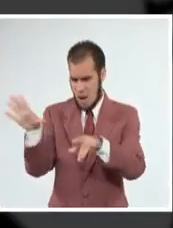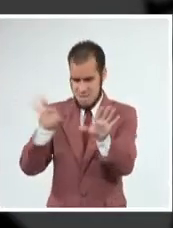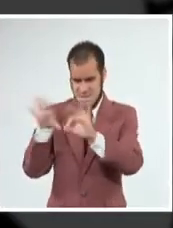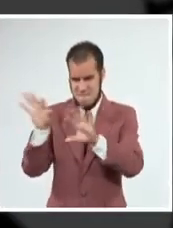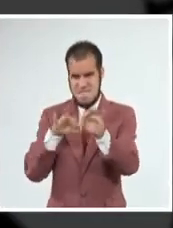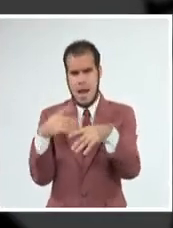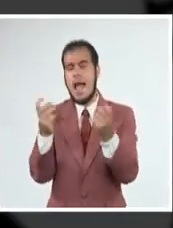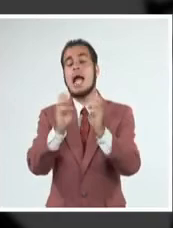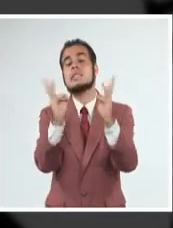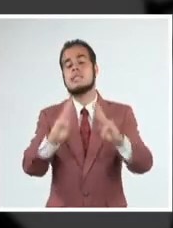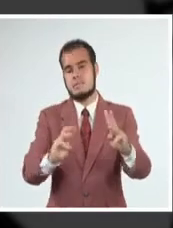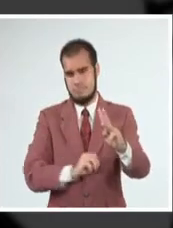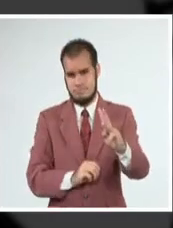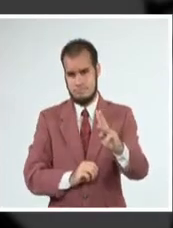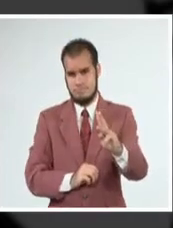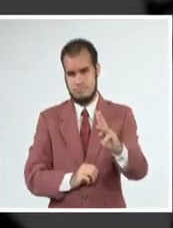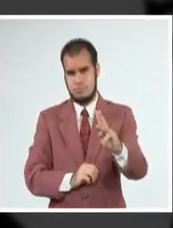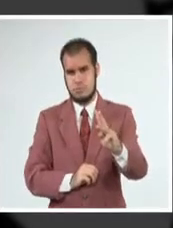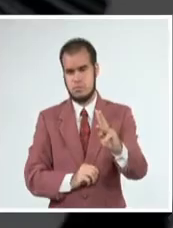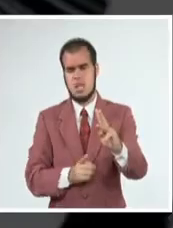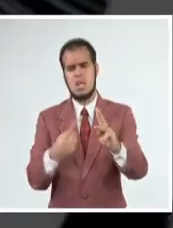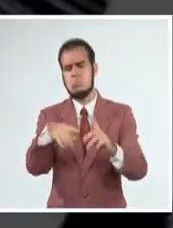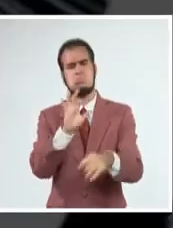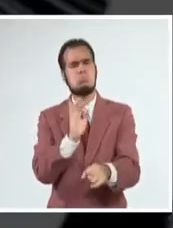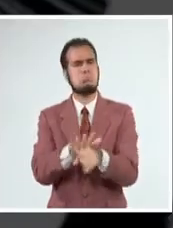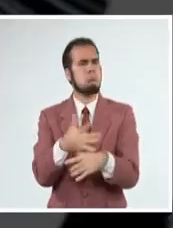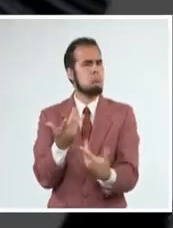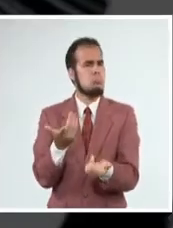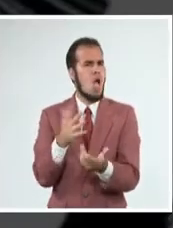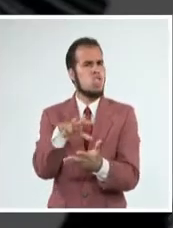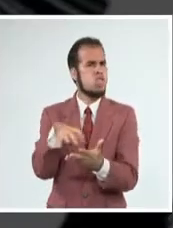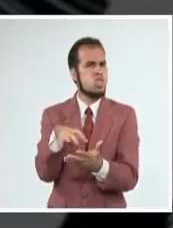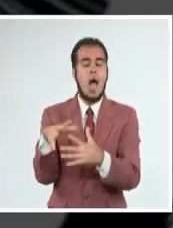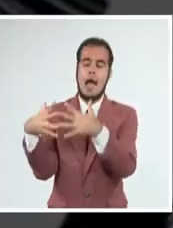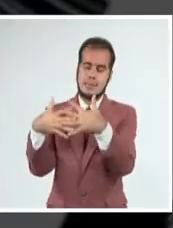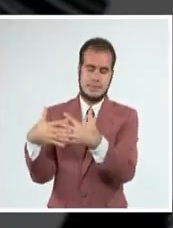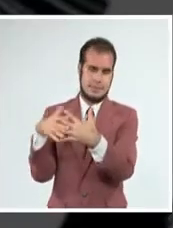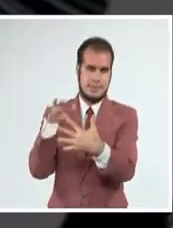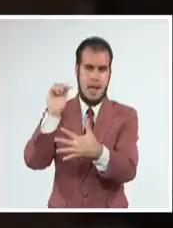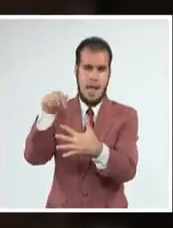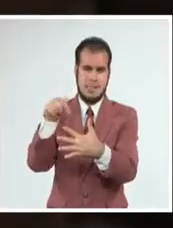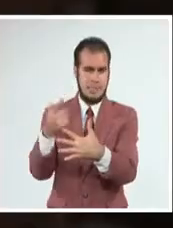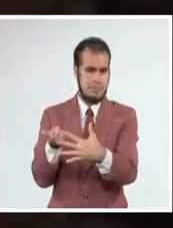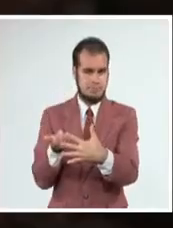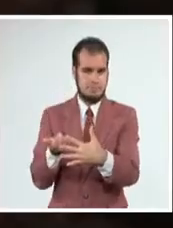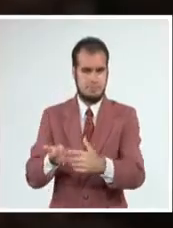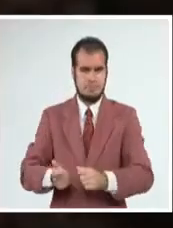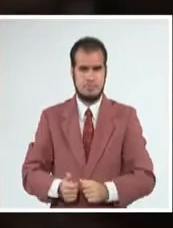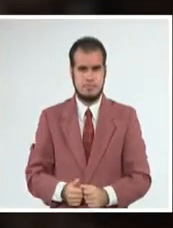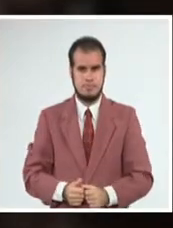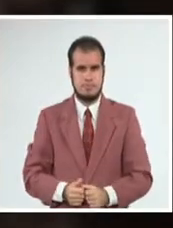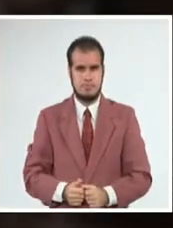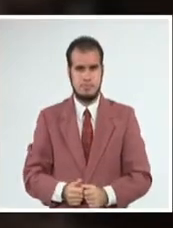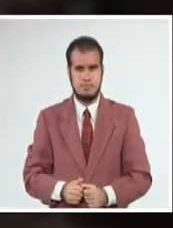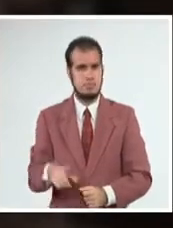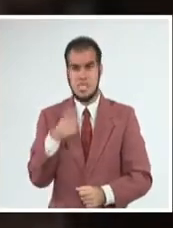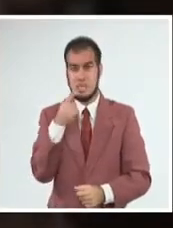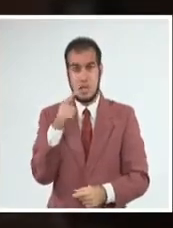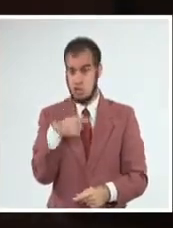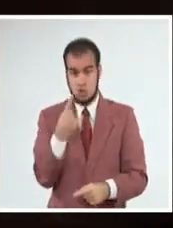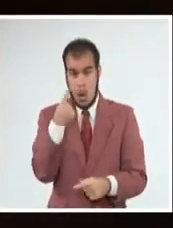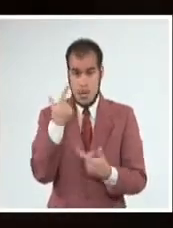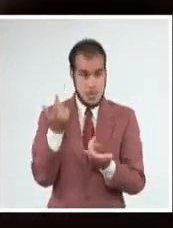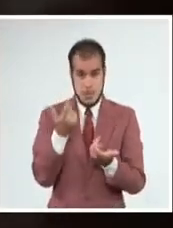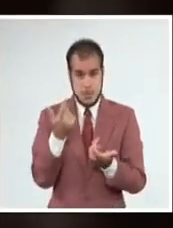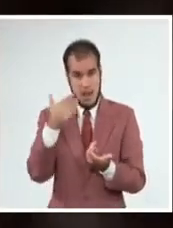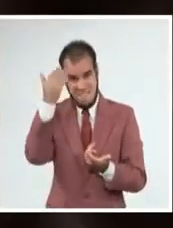sociales, todo ello promovido desde territorio estadounidense con total impunidad. Que estamos bajando rumbo sur, como dijimos,